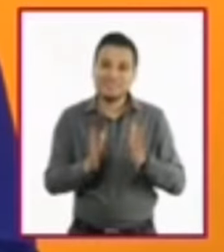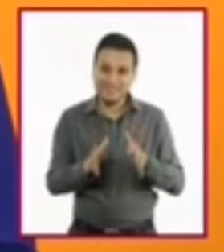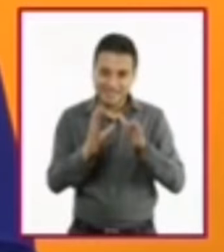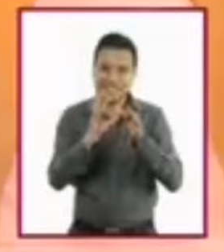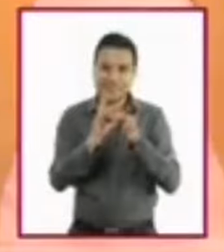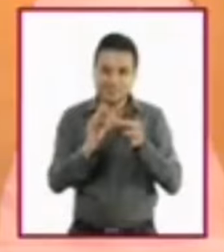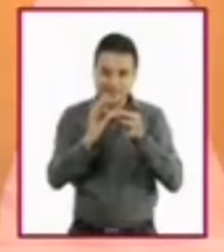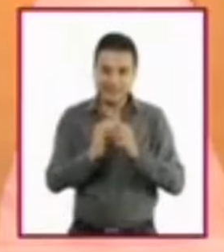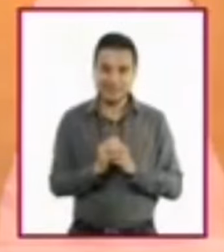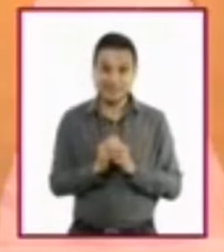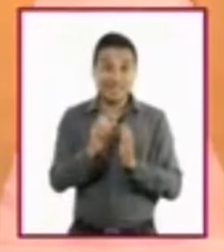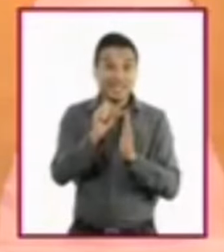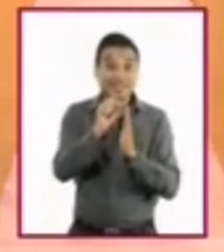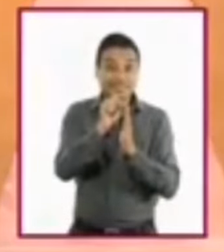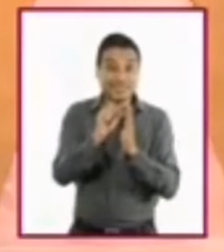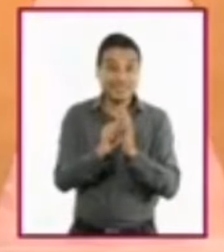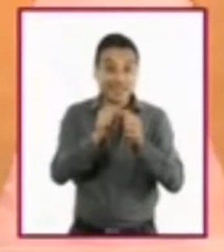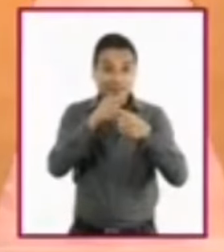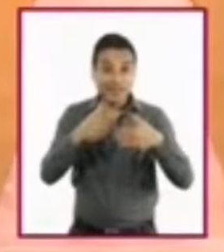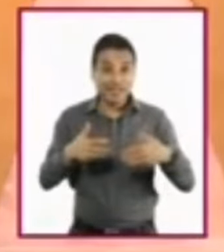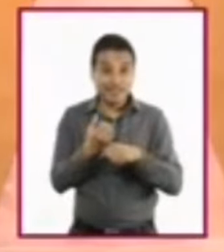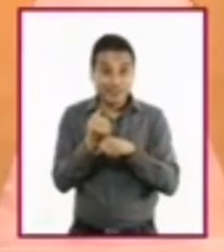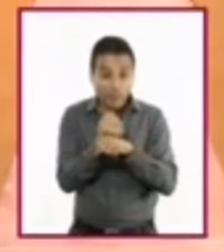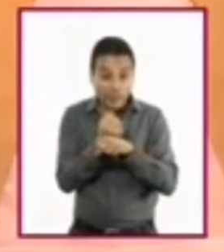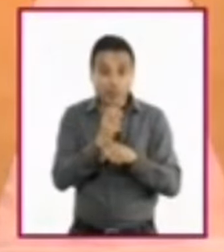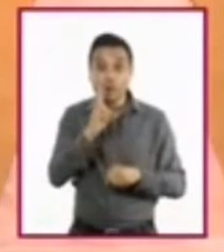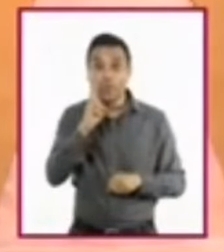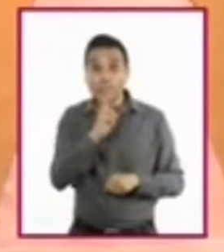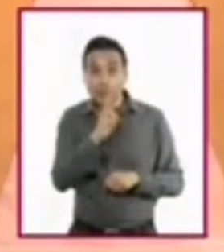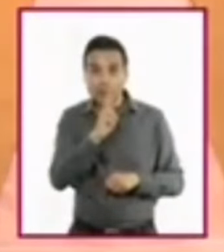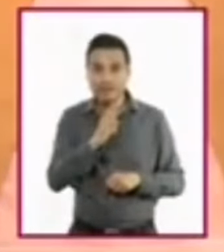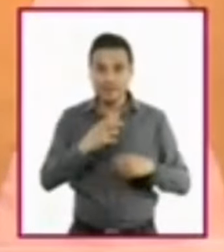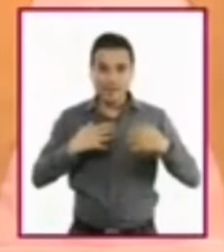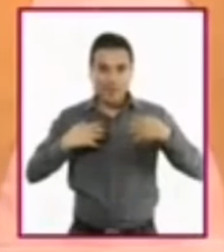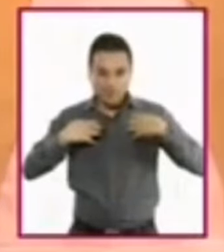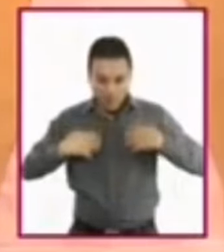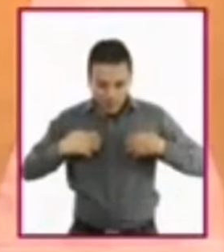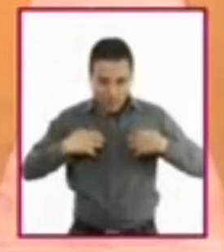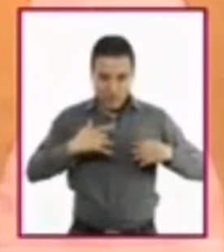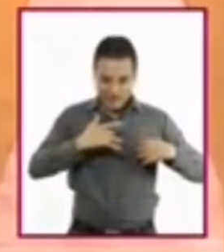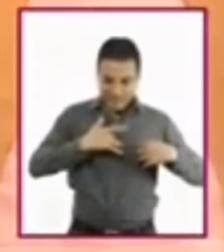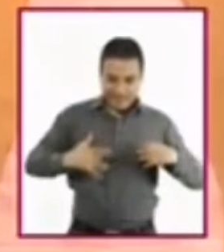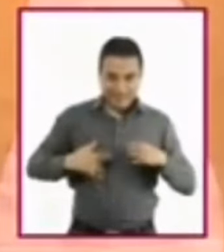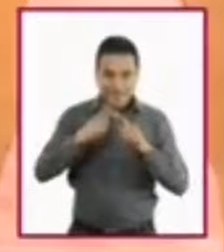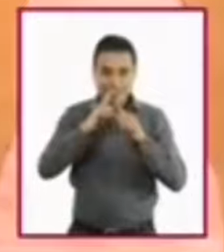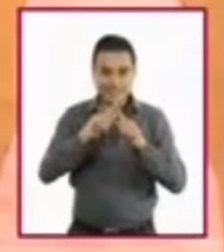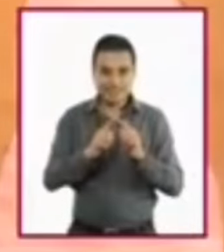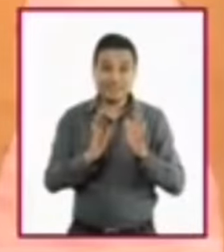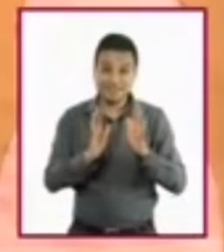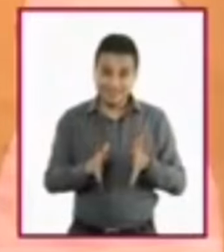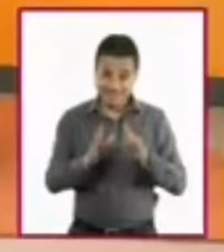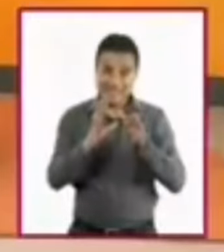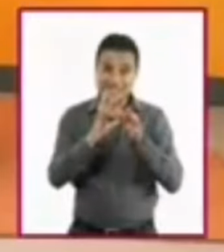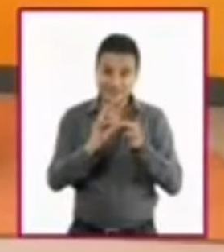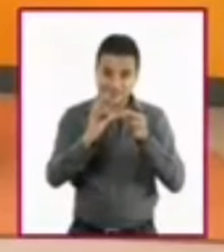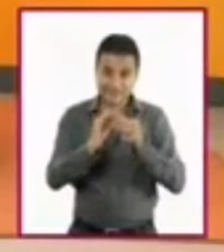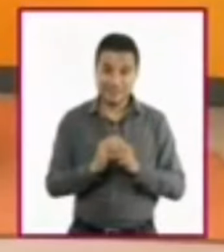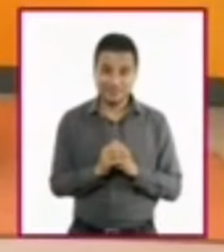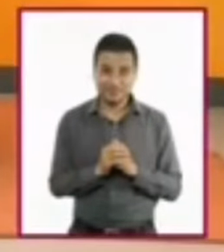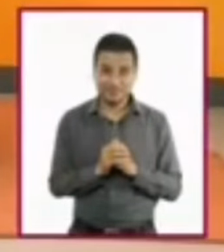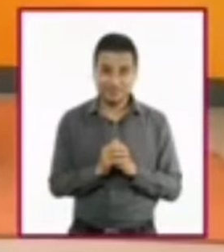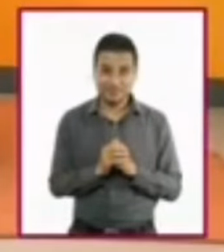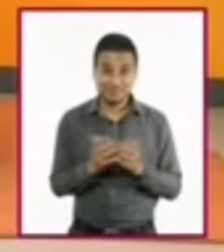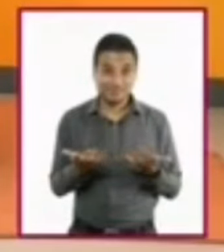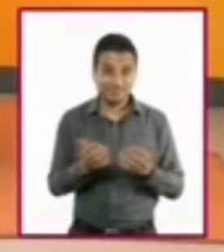órganos del sistema circulatorio y respiratorio a través del viaje del oxígeno en nuestro cuerpo y cómo